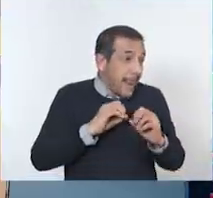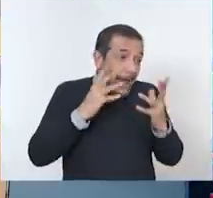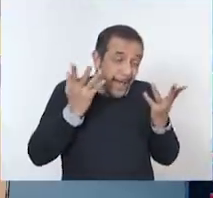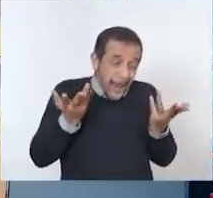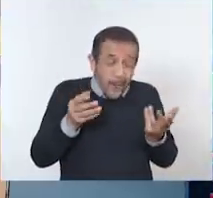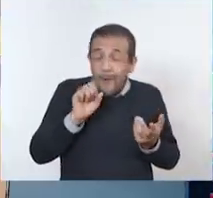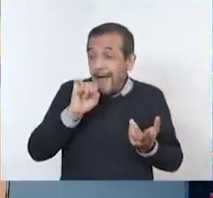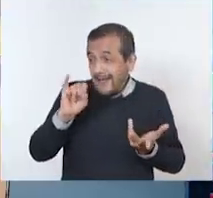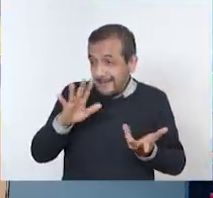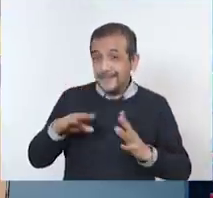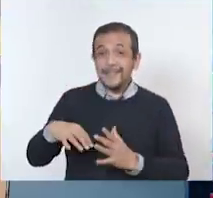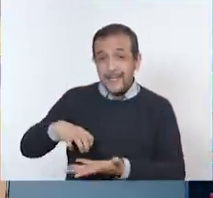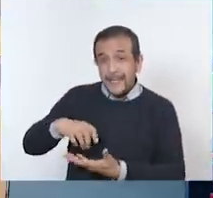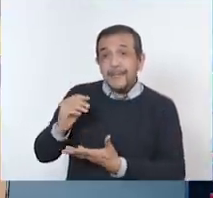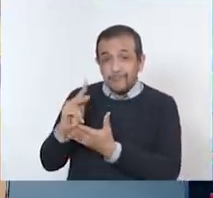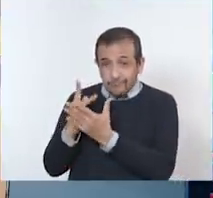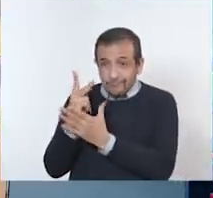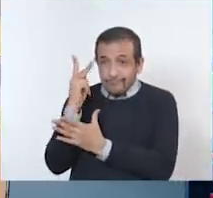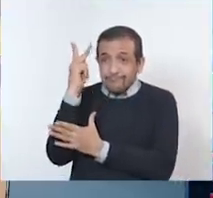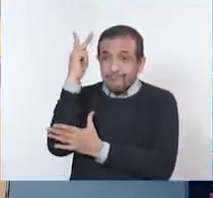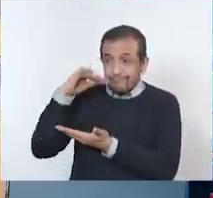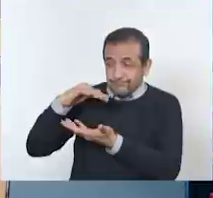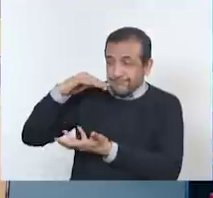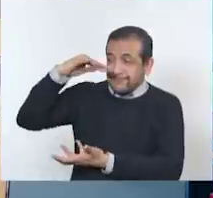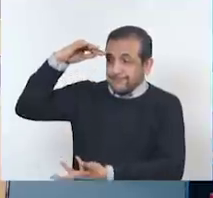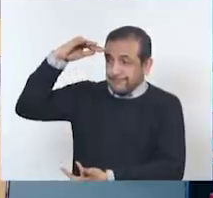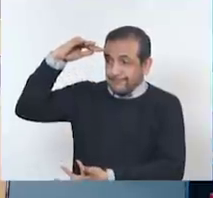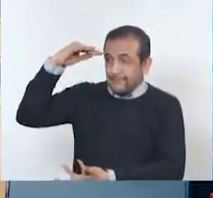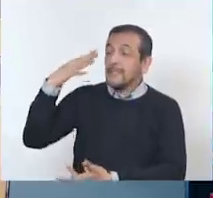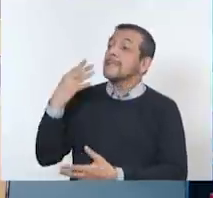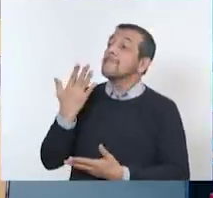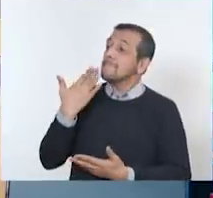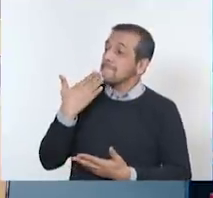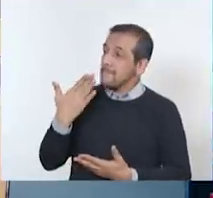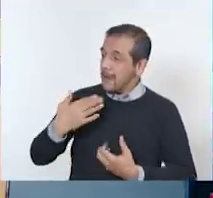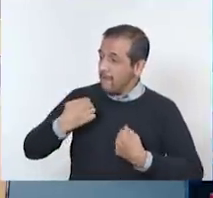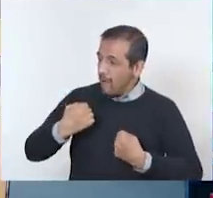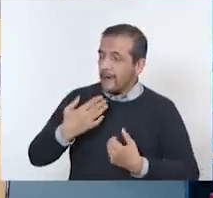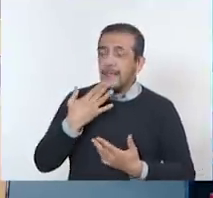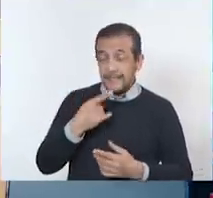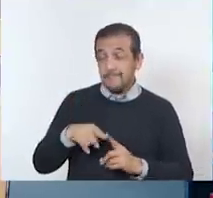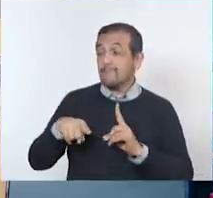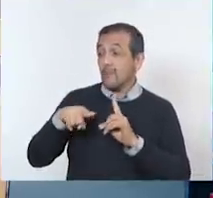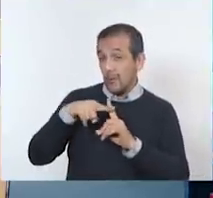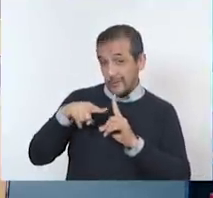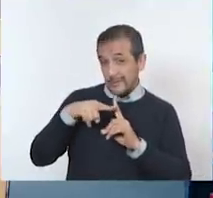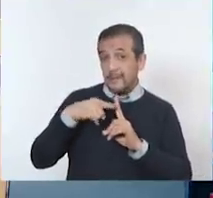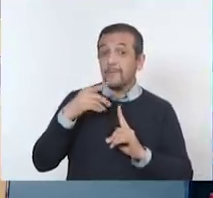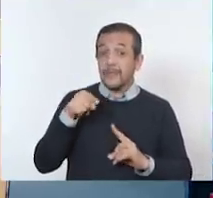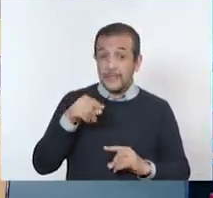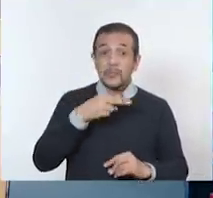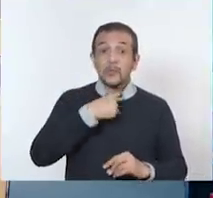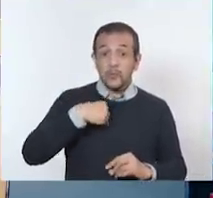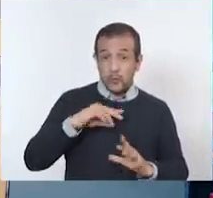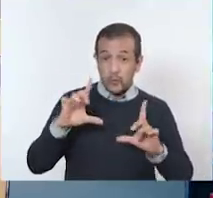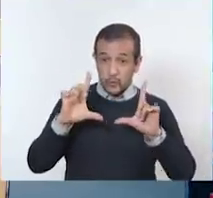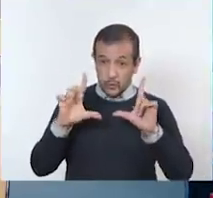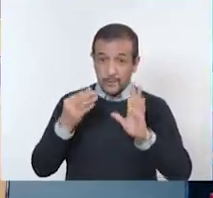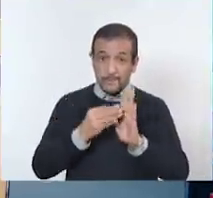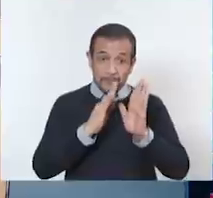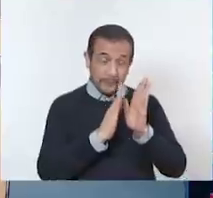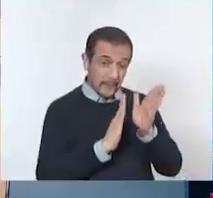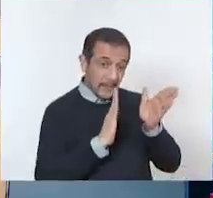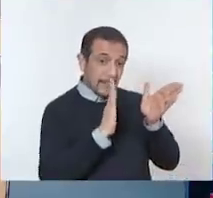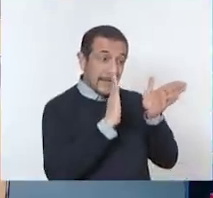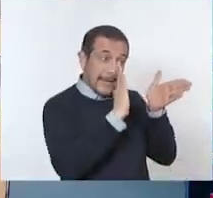Claro, así es. Crece y se pone fuerte. Va en consecuencias positivas. Exacto. Entonces, ponemos esta.